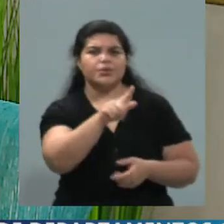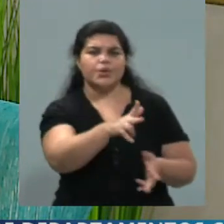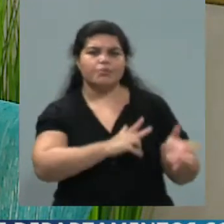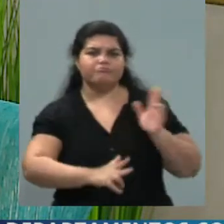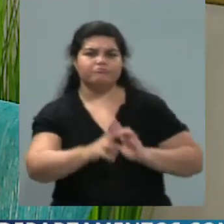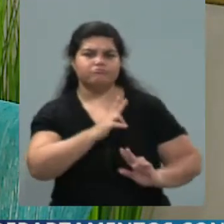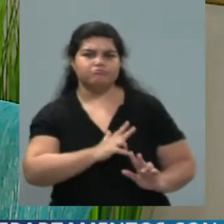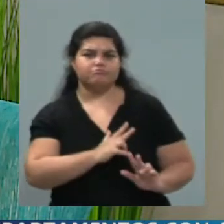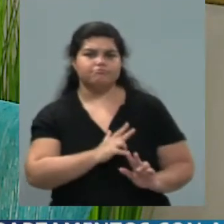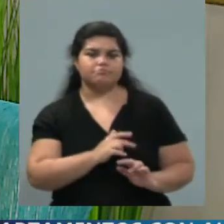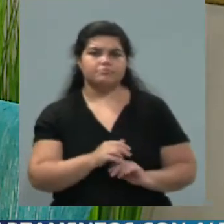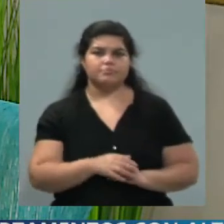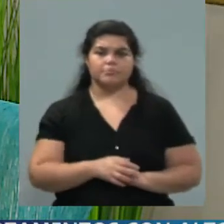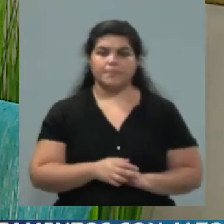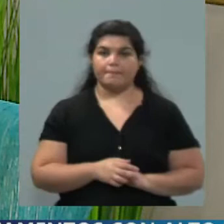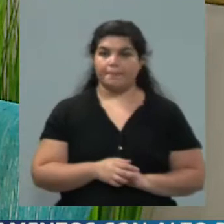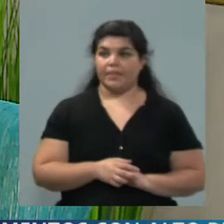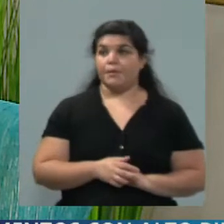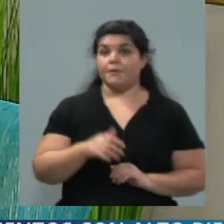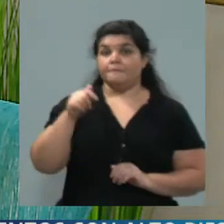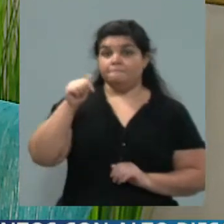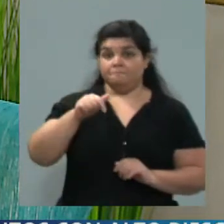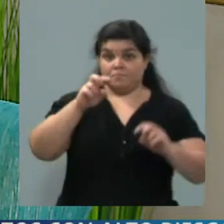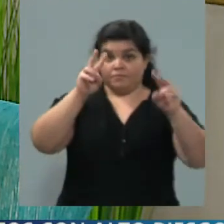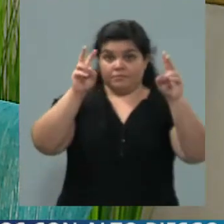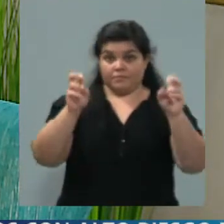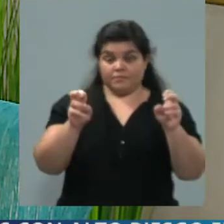Bueno, este es un tema que se ha